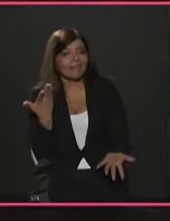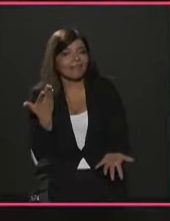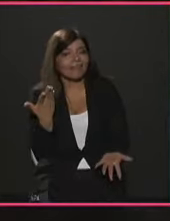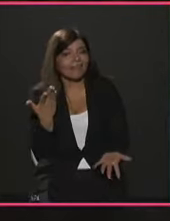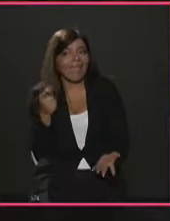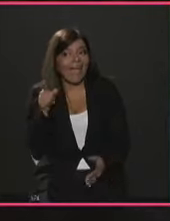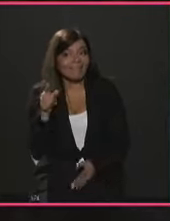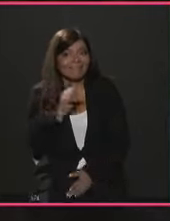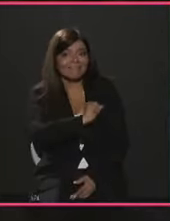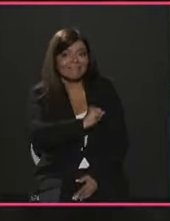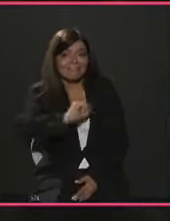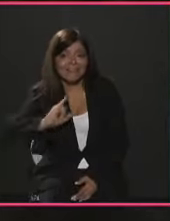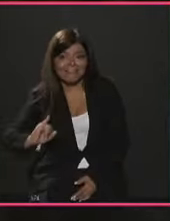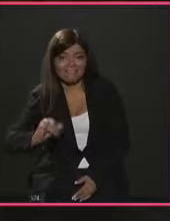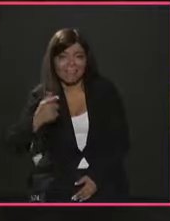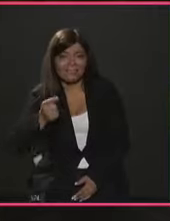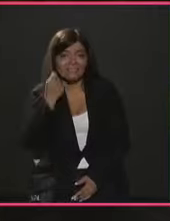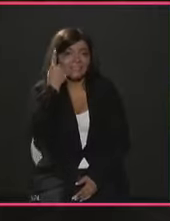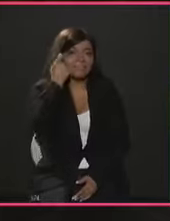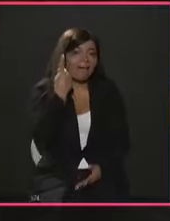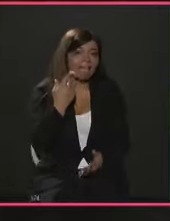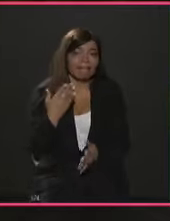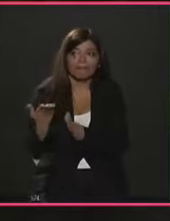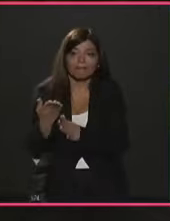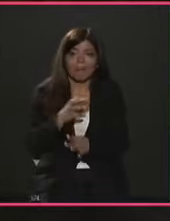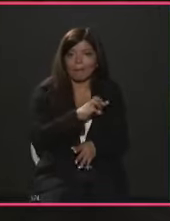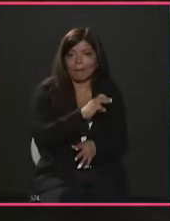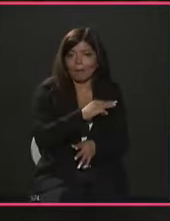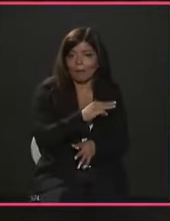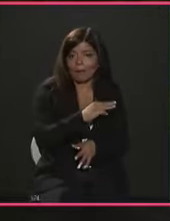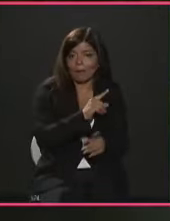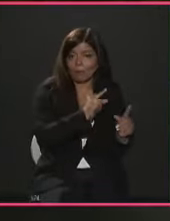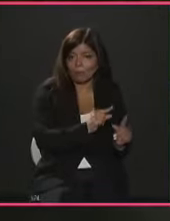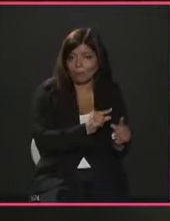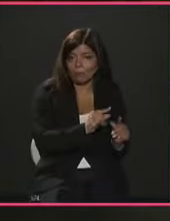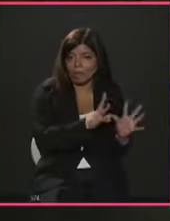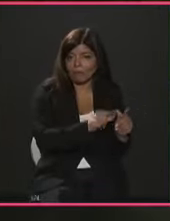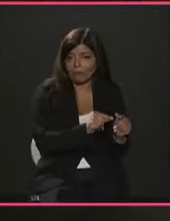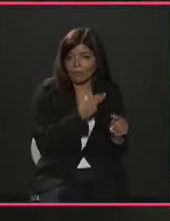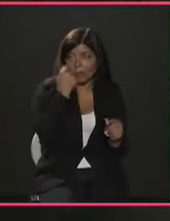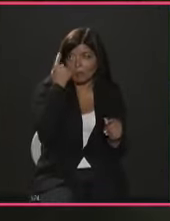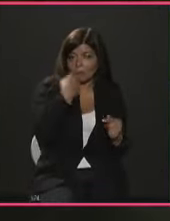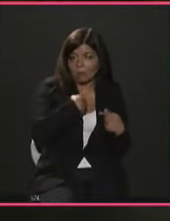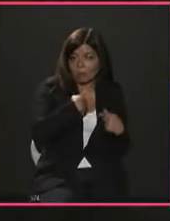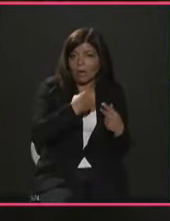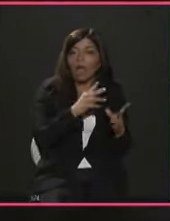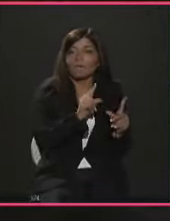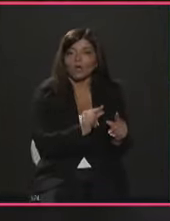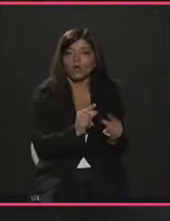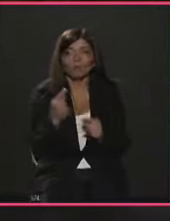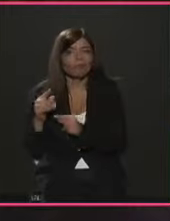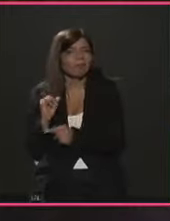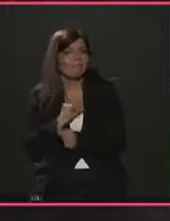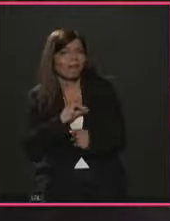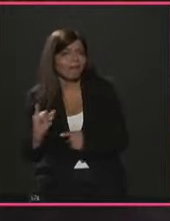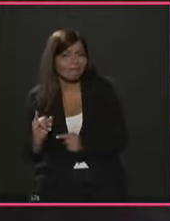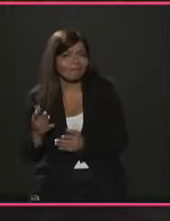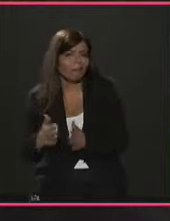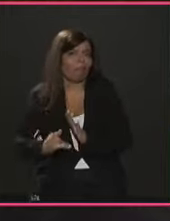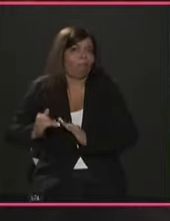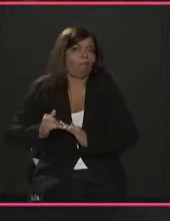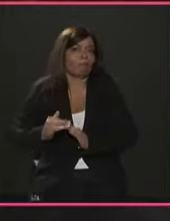que sabe más que el papá de uno la mamá de uno que la propia familia finalmente un dato muy simple